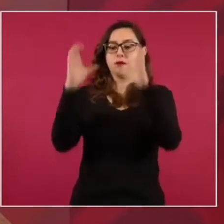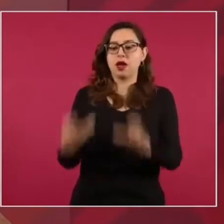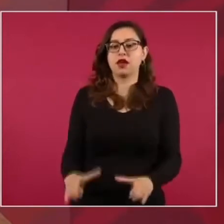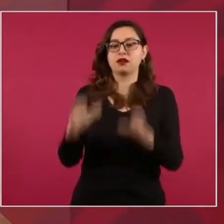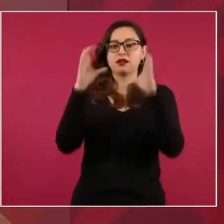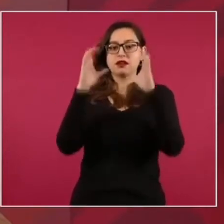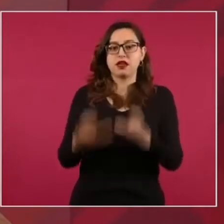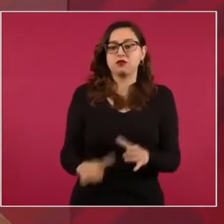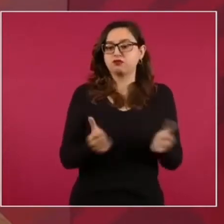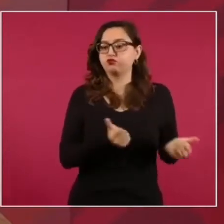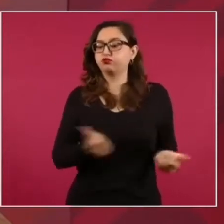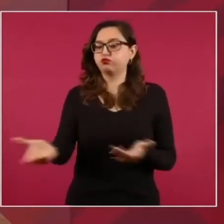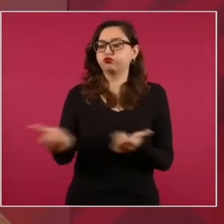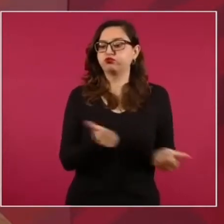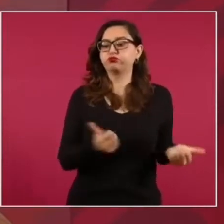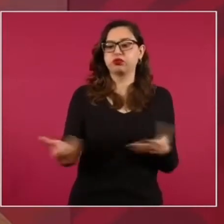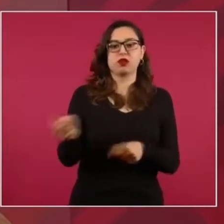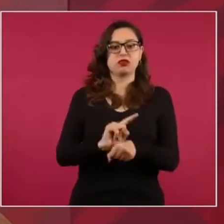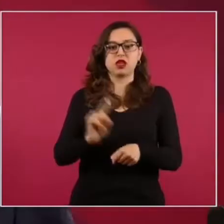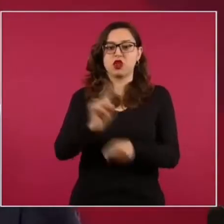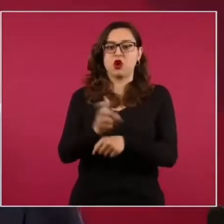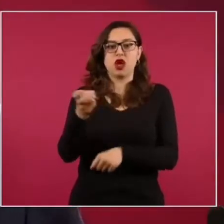ahí donde estaba el terreno.